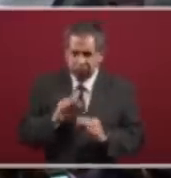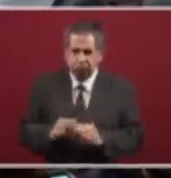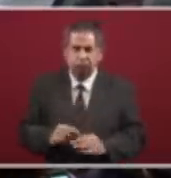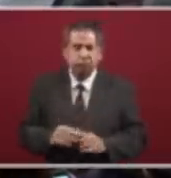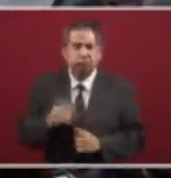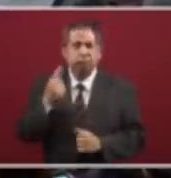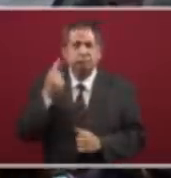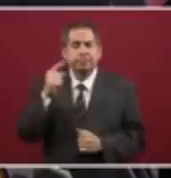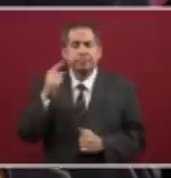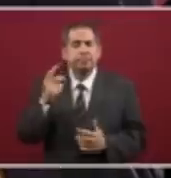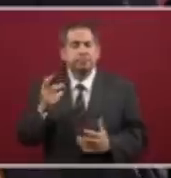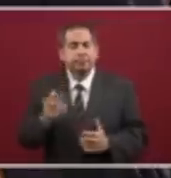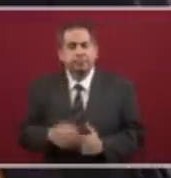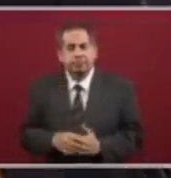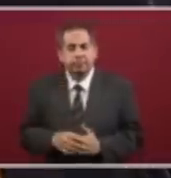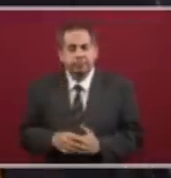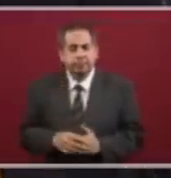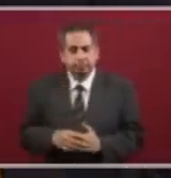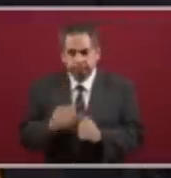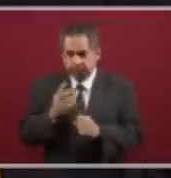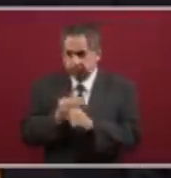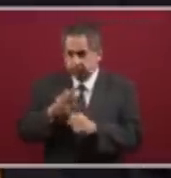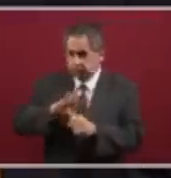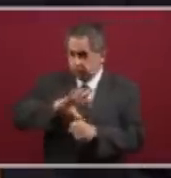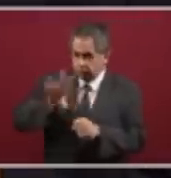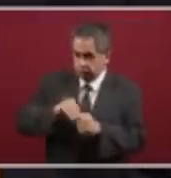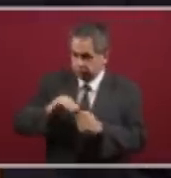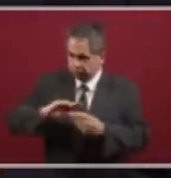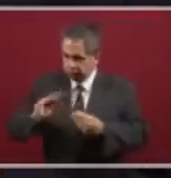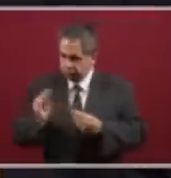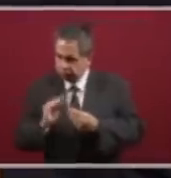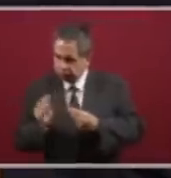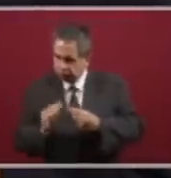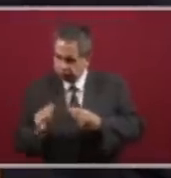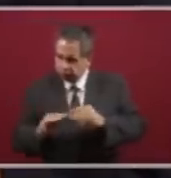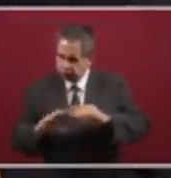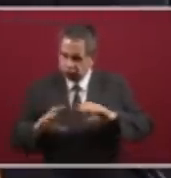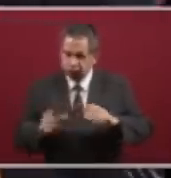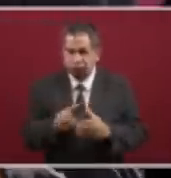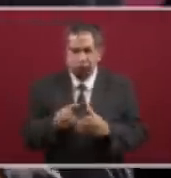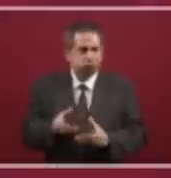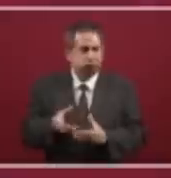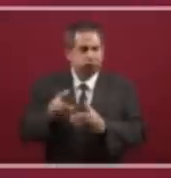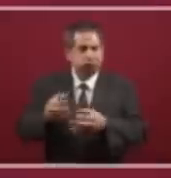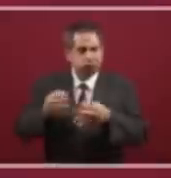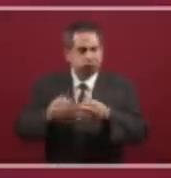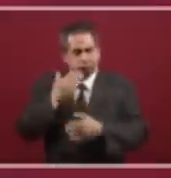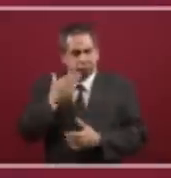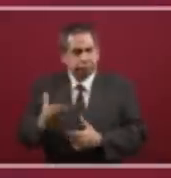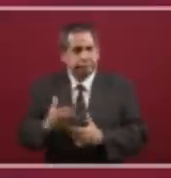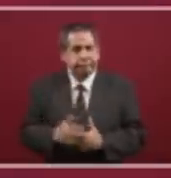para que se tengan todos los elementos como todavía no sé